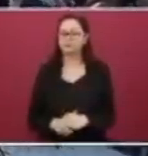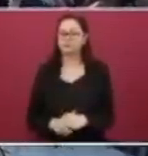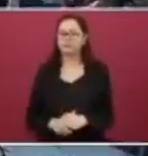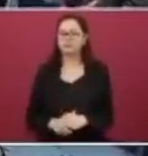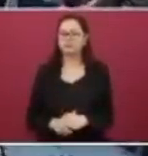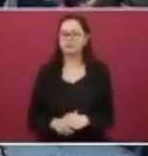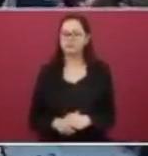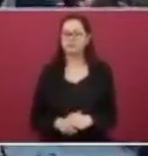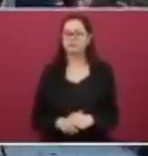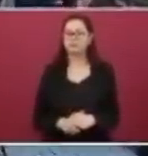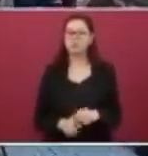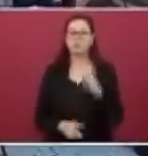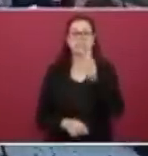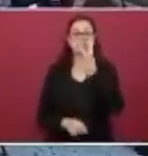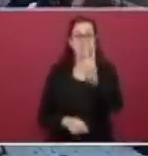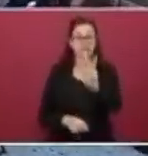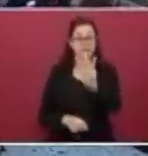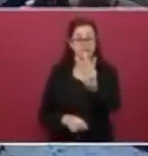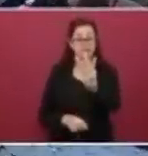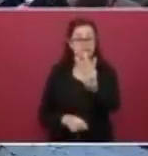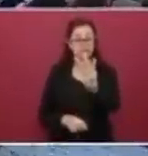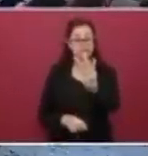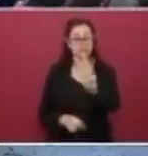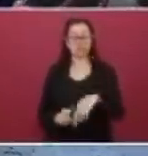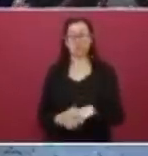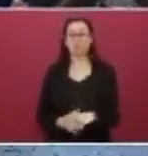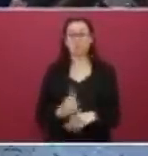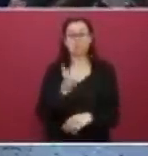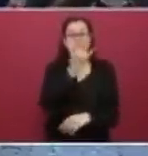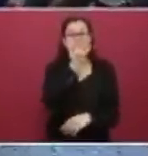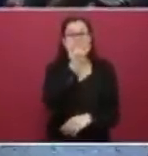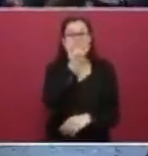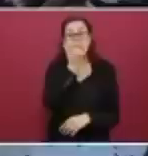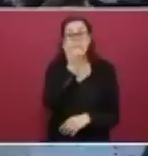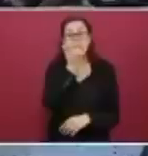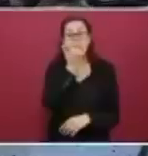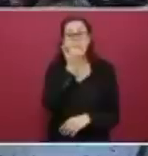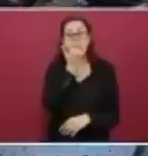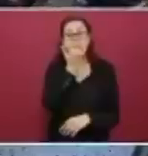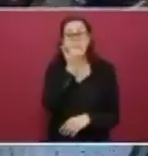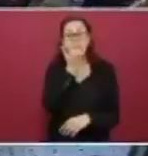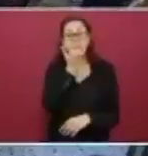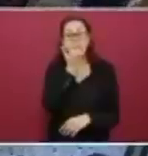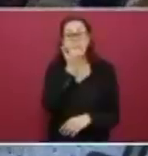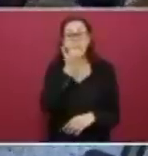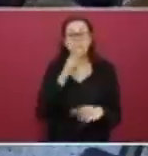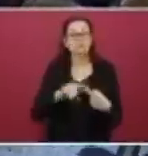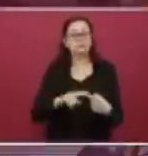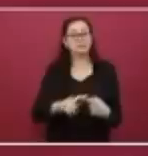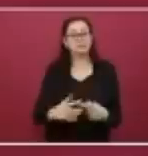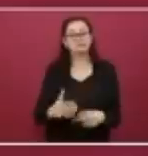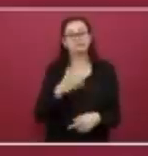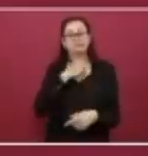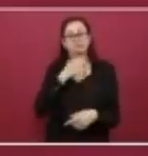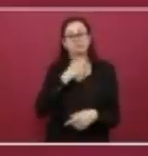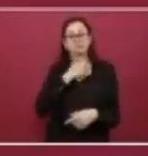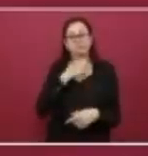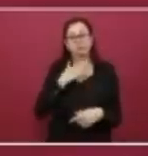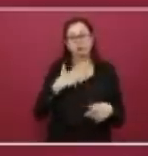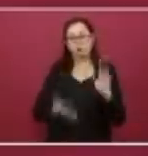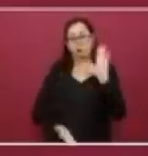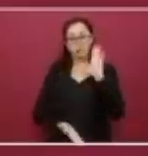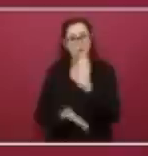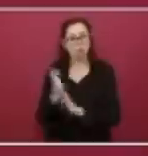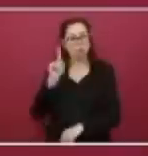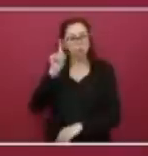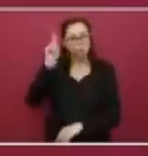si les parece tres más disculpen pero saben voy a huetamo vamos a huetamo a la